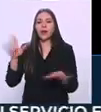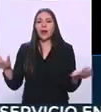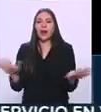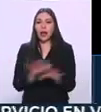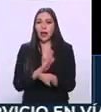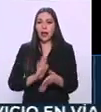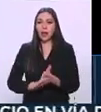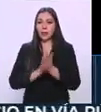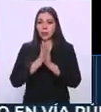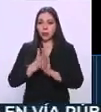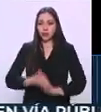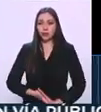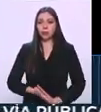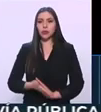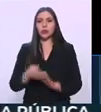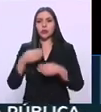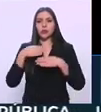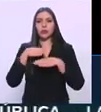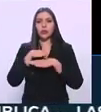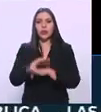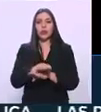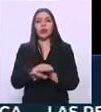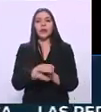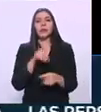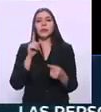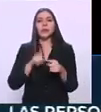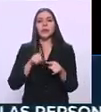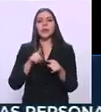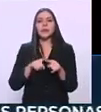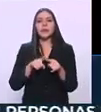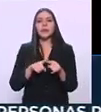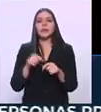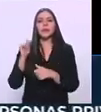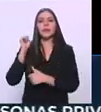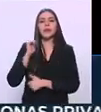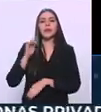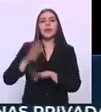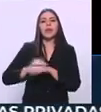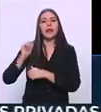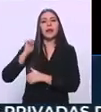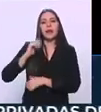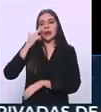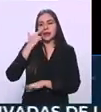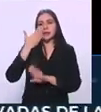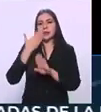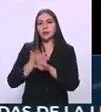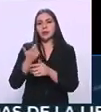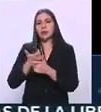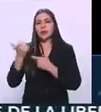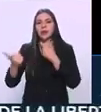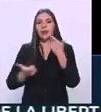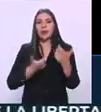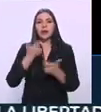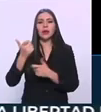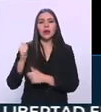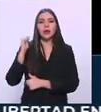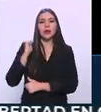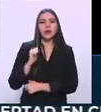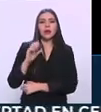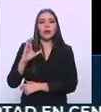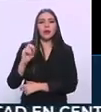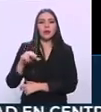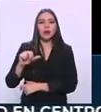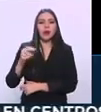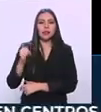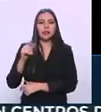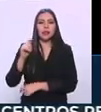hizo sobre el mecanismo, digamos, administrativo del manejo de los recursos en el CONACYT, dado que pues es la institución que